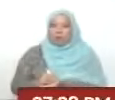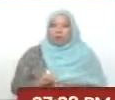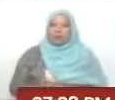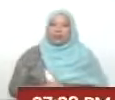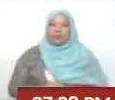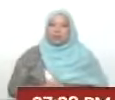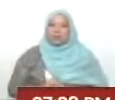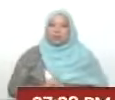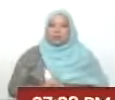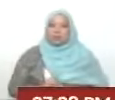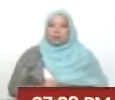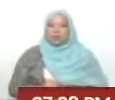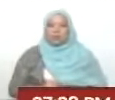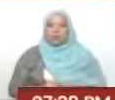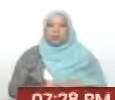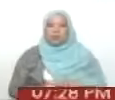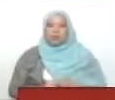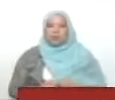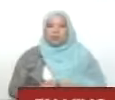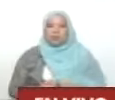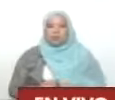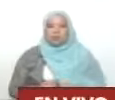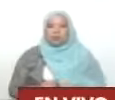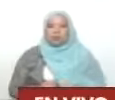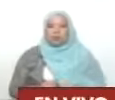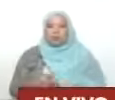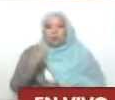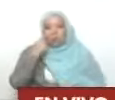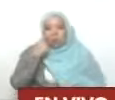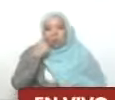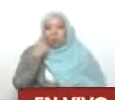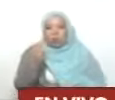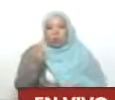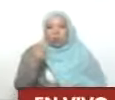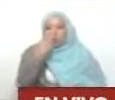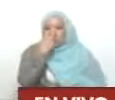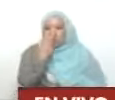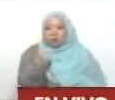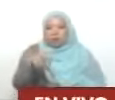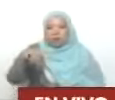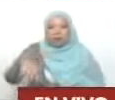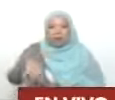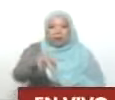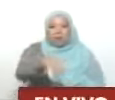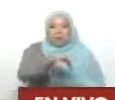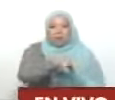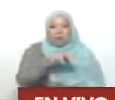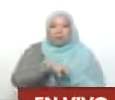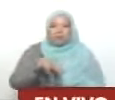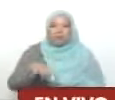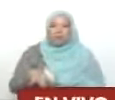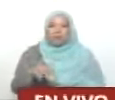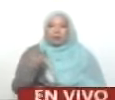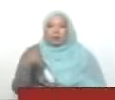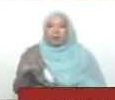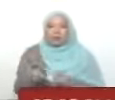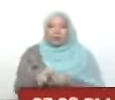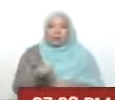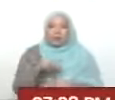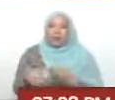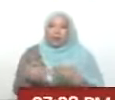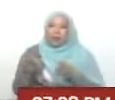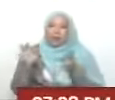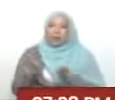fíjese, usted viene haciendo la peregrinación por cuatro estados, lo hizo la semana pasada, ya lo he hecho en otros, pero la semana pasada